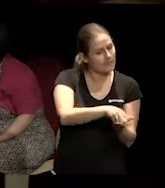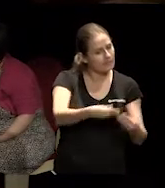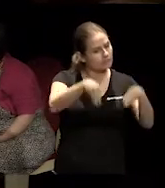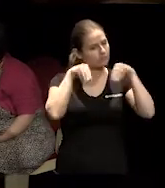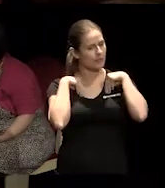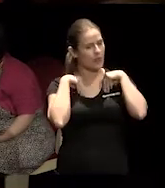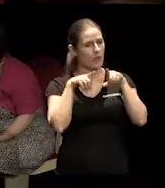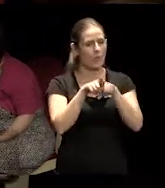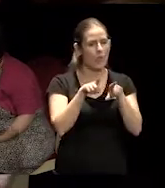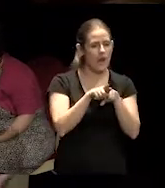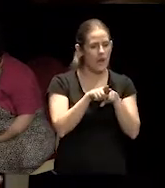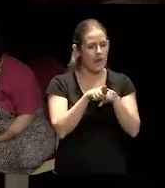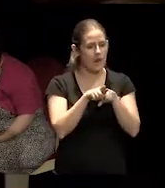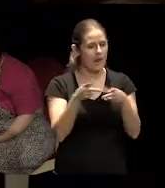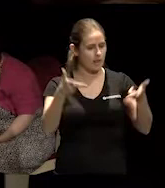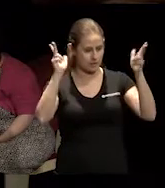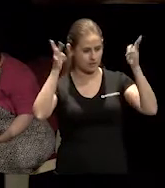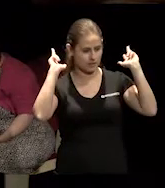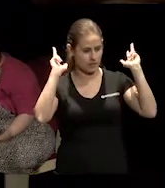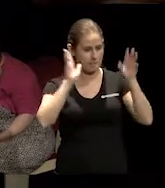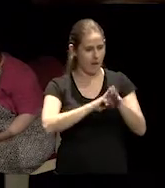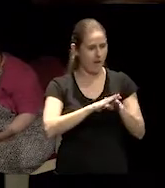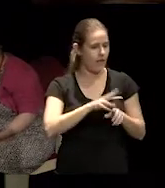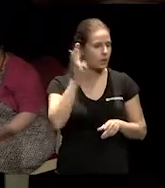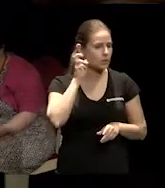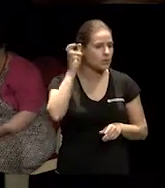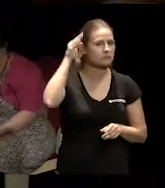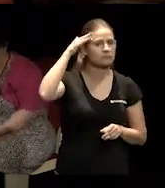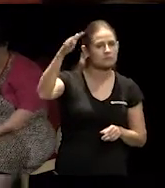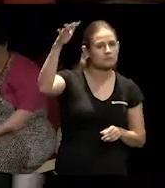un espacio en el que escucharse y un espacio en el que soñar.